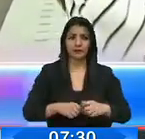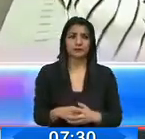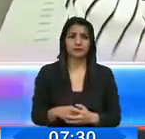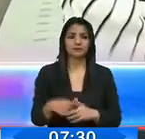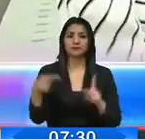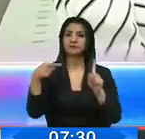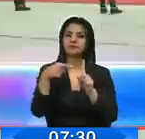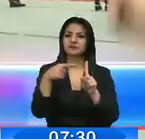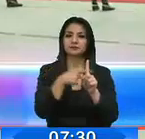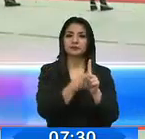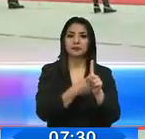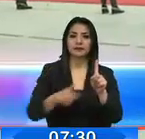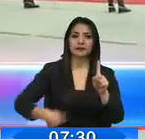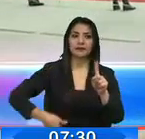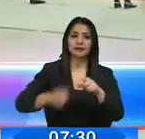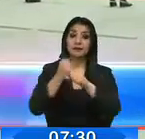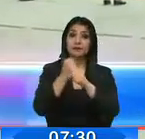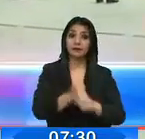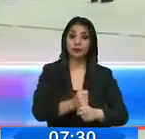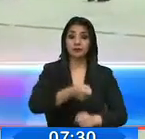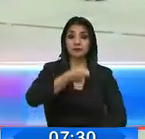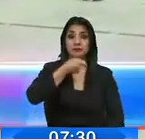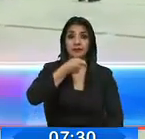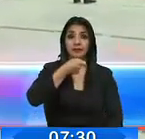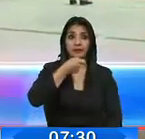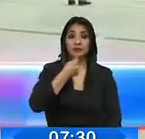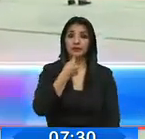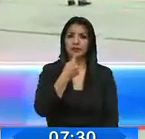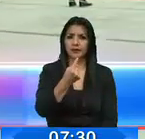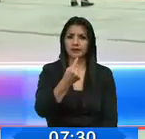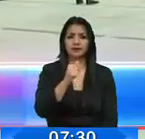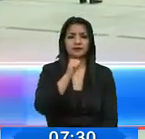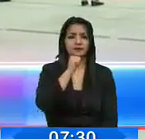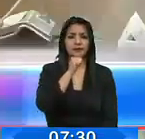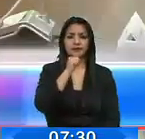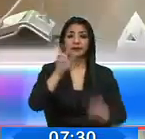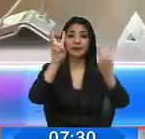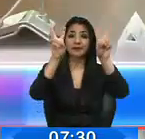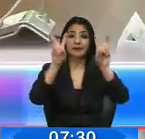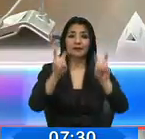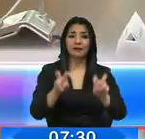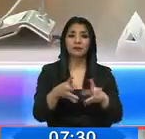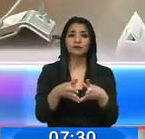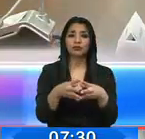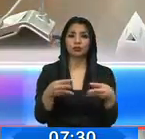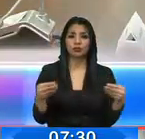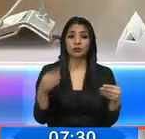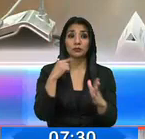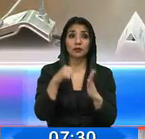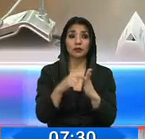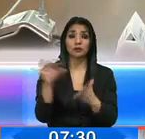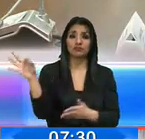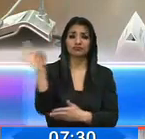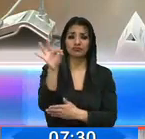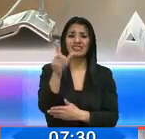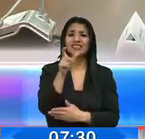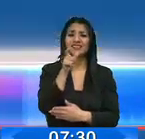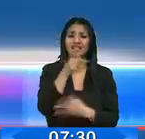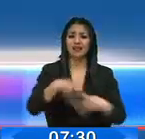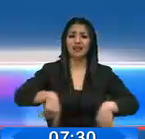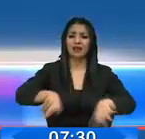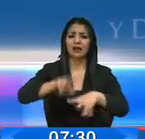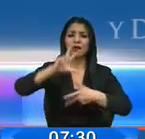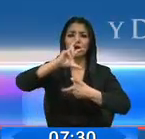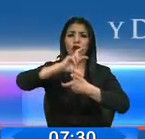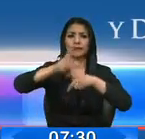Carlos Calderón, presidente de Fundamedios, apunta a que hay aún muchos temas pendientes y que uno de ellos será elegir a quienes conformen el